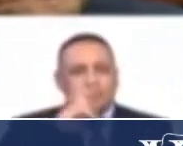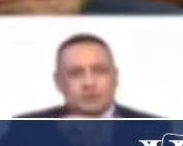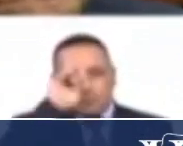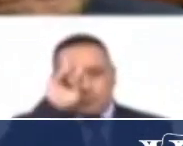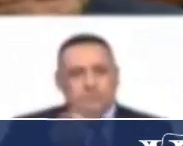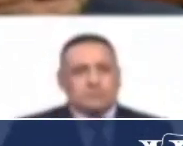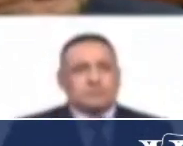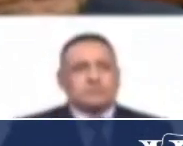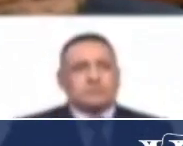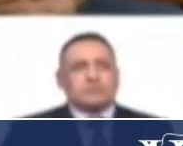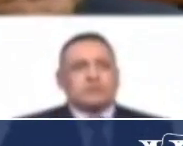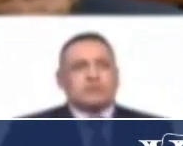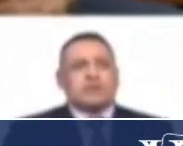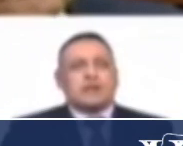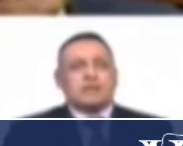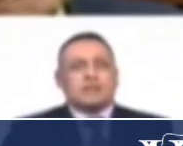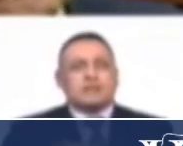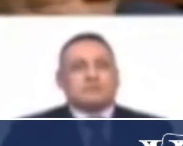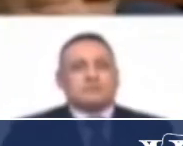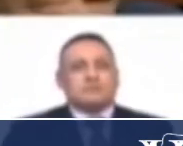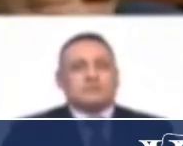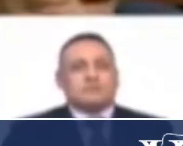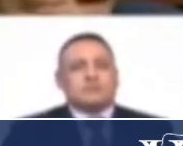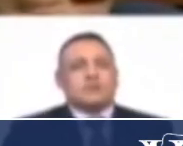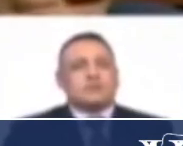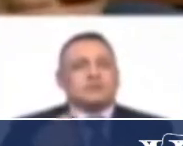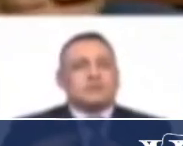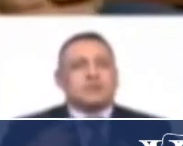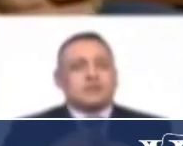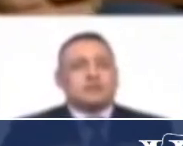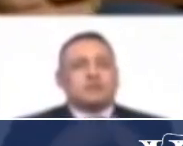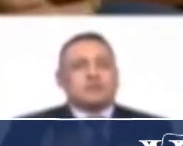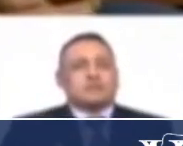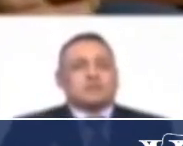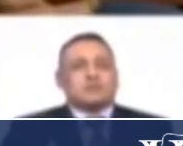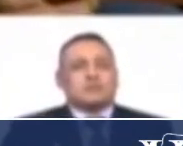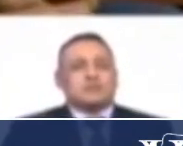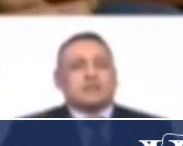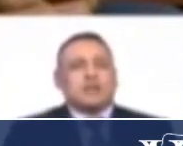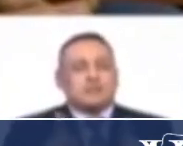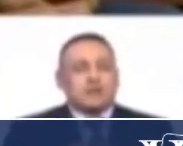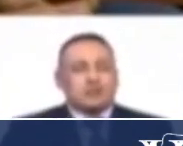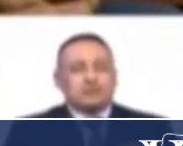trabaja por la mujer peruana. Señores congresistas,